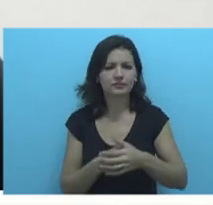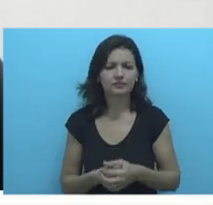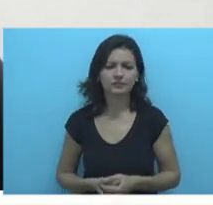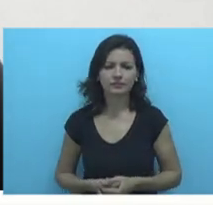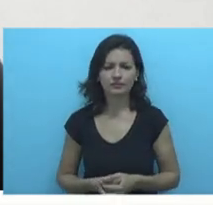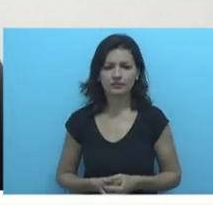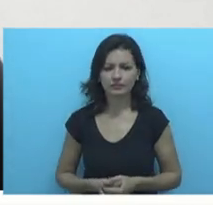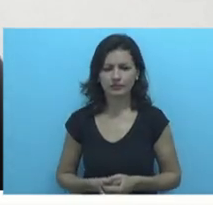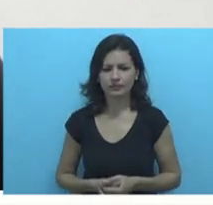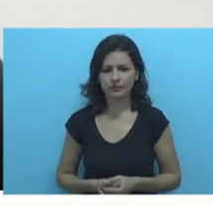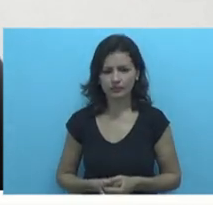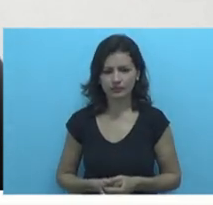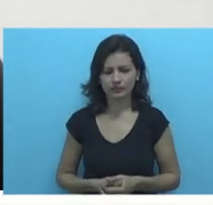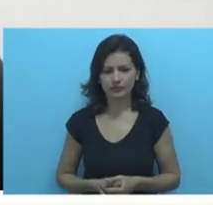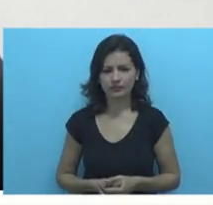terminaban después inspirando